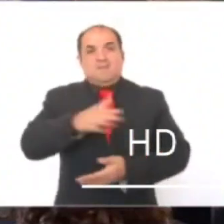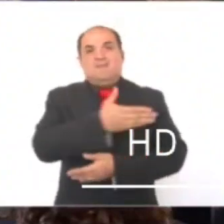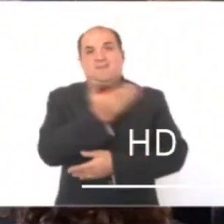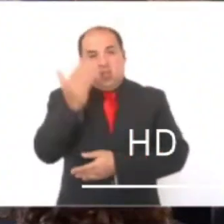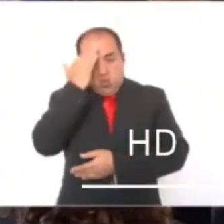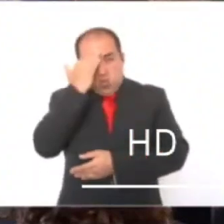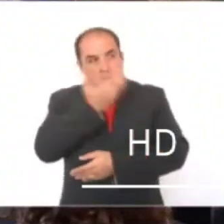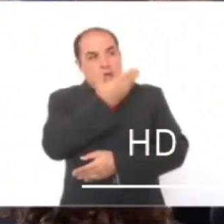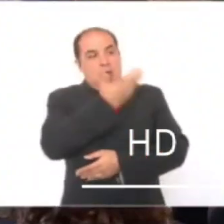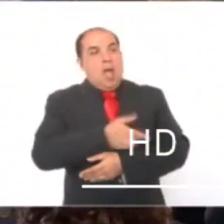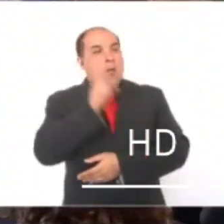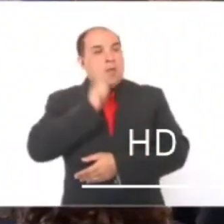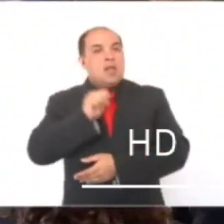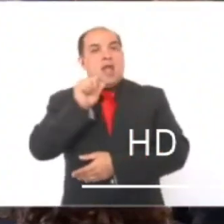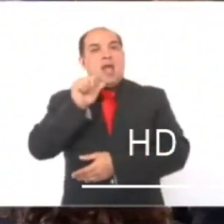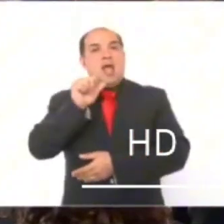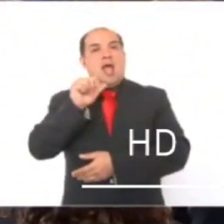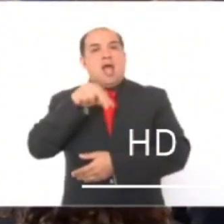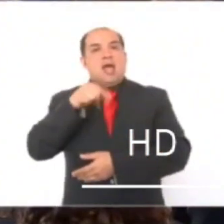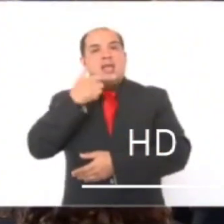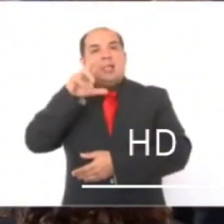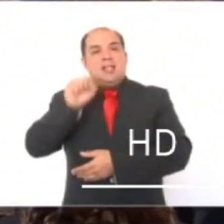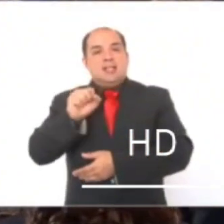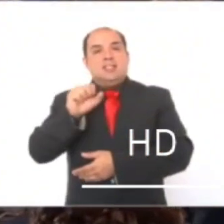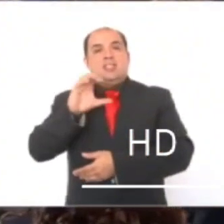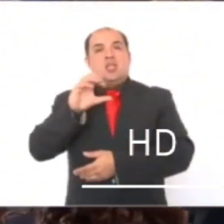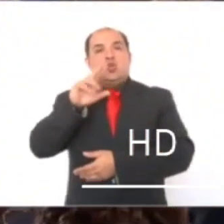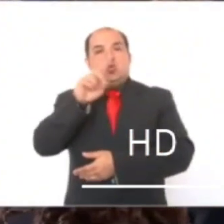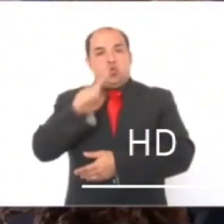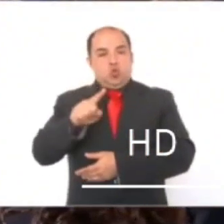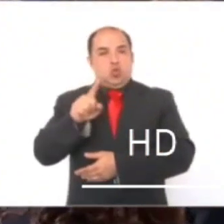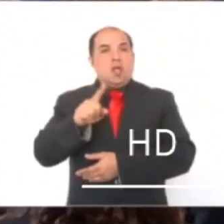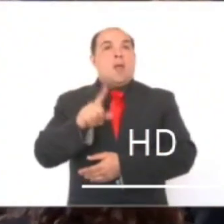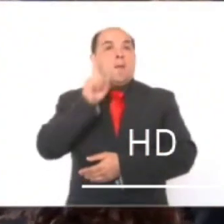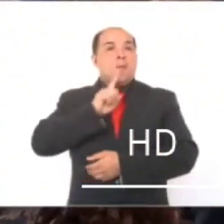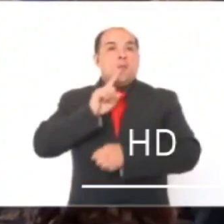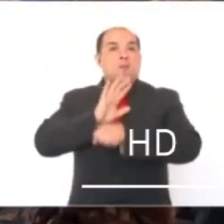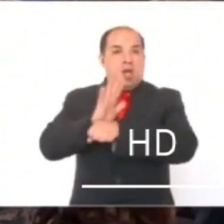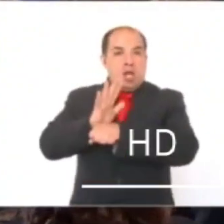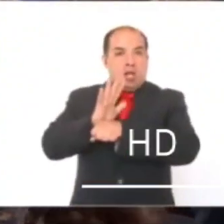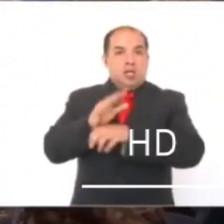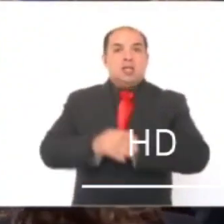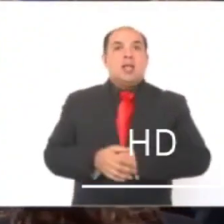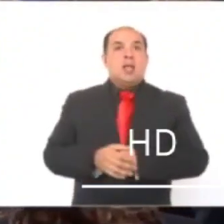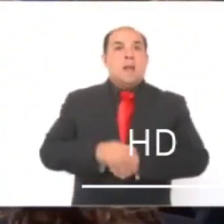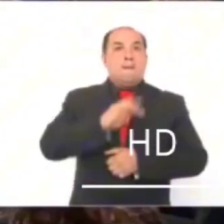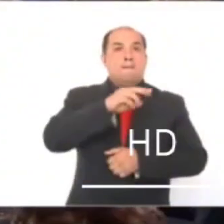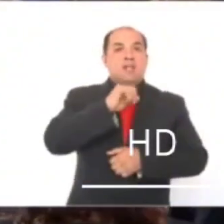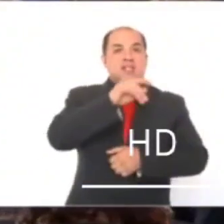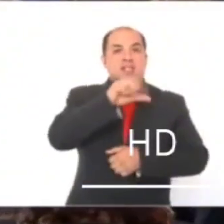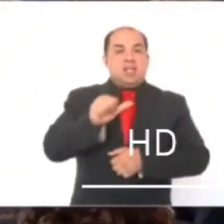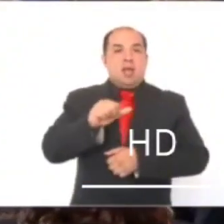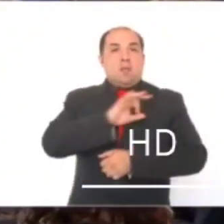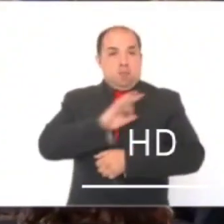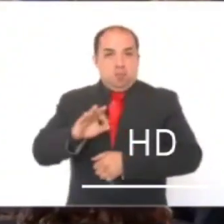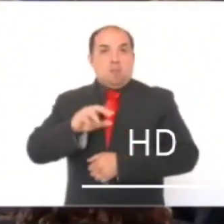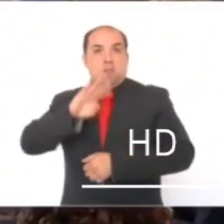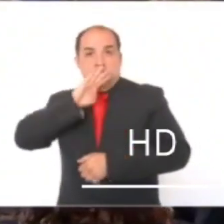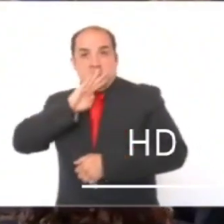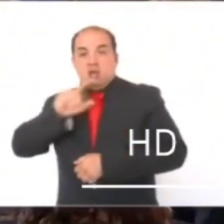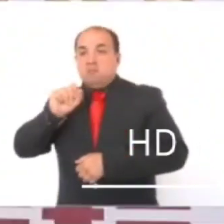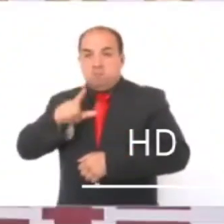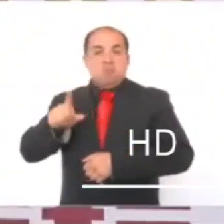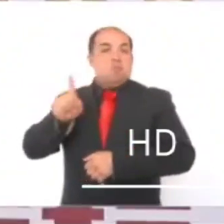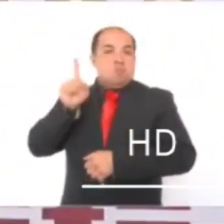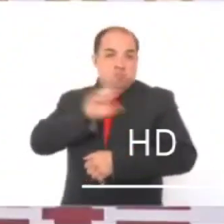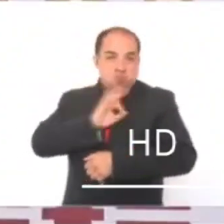conocen a Ángeles Cruz, cineasta mixteca. Podemos ser madre, pero también podemos ser una mujer músico a la